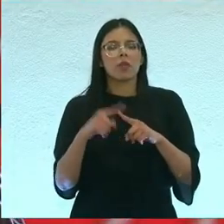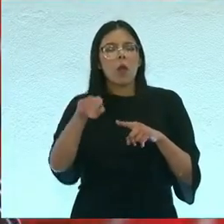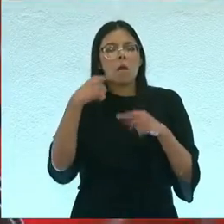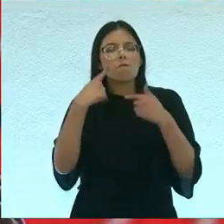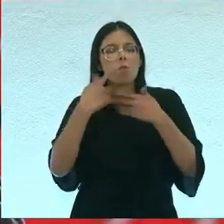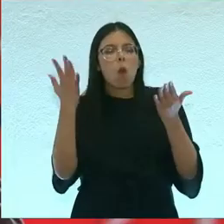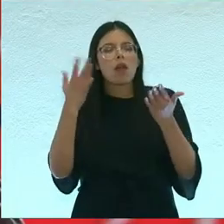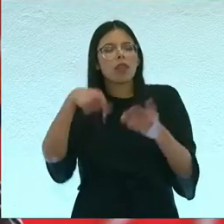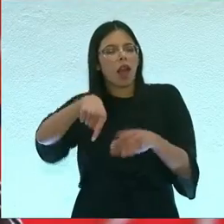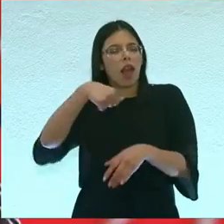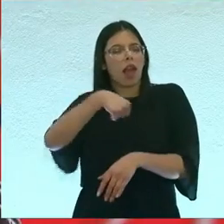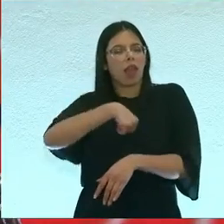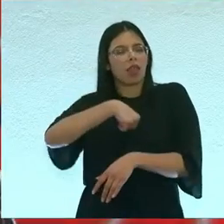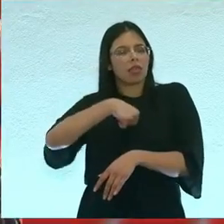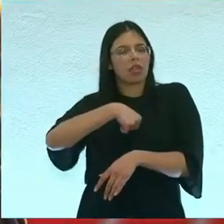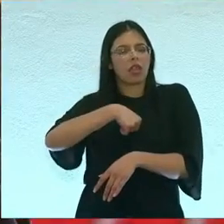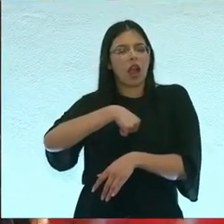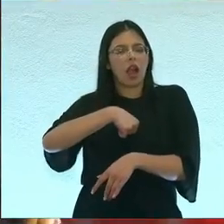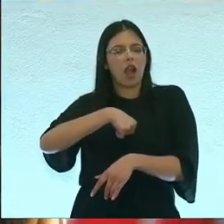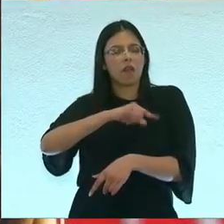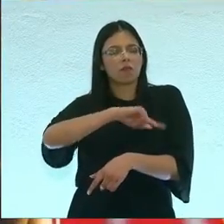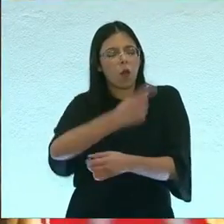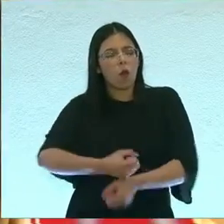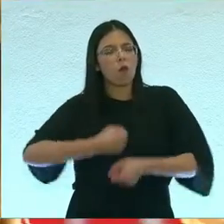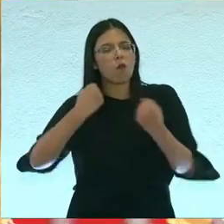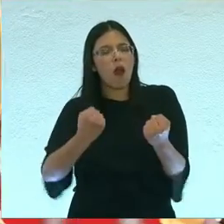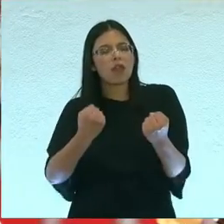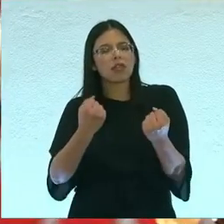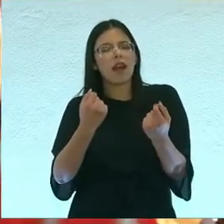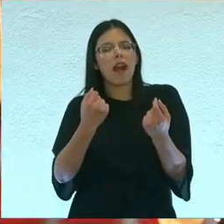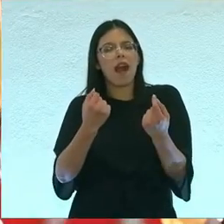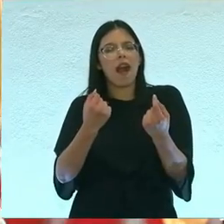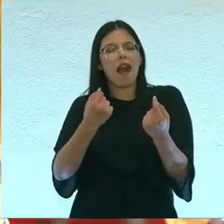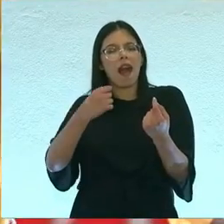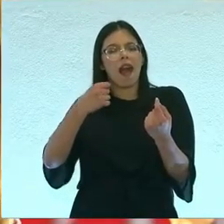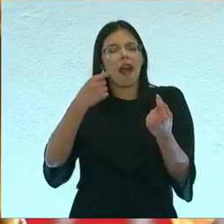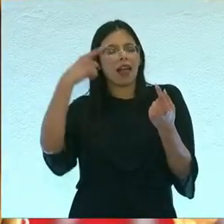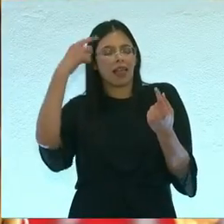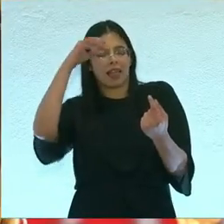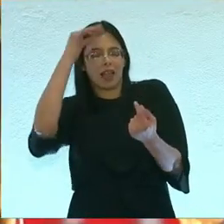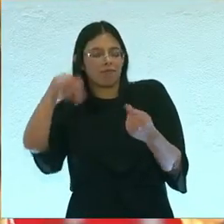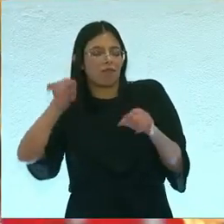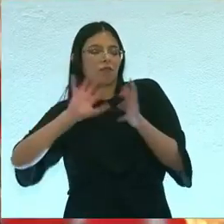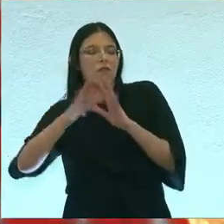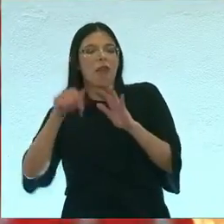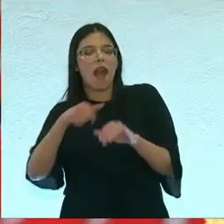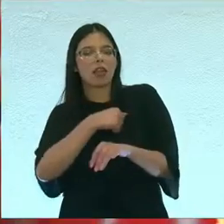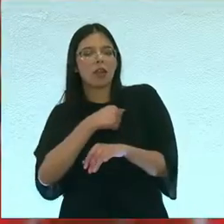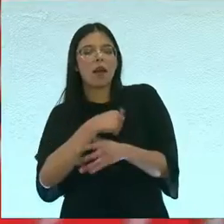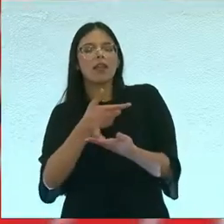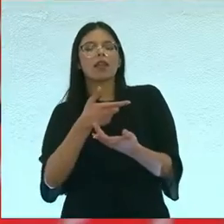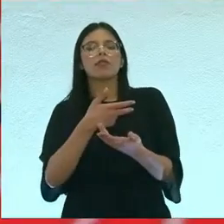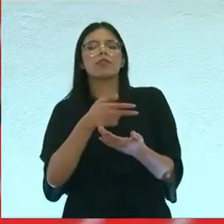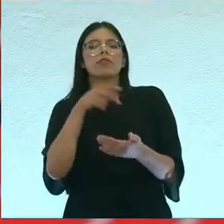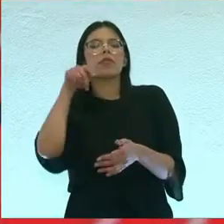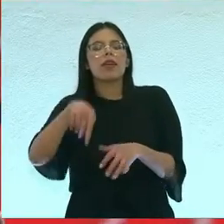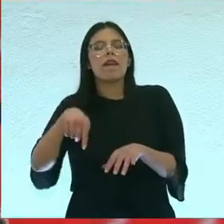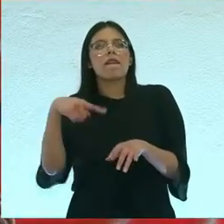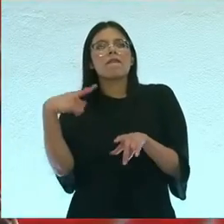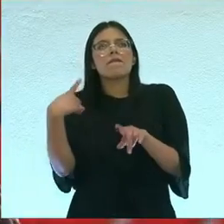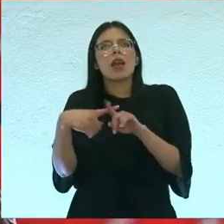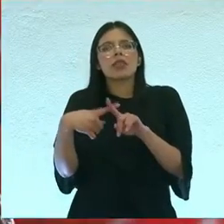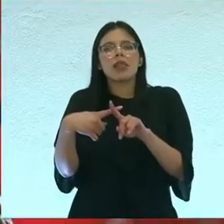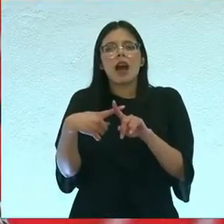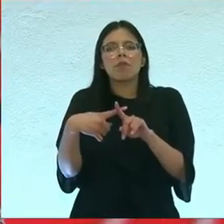muestra la identidad la fuerza y el talento de catamarca esta fiesta que permite que